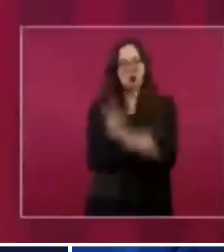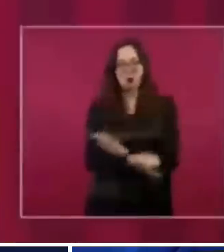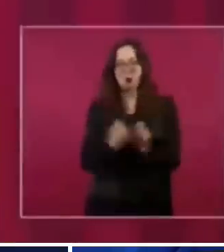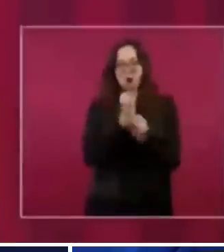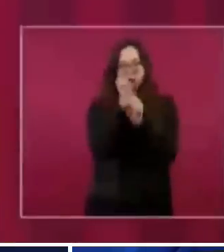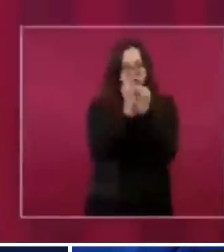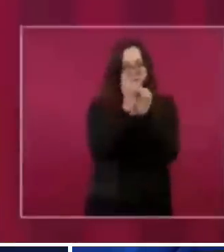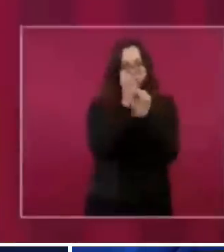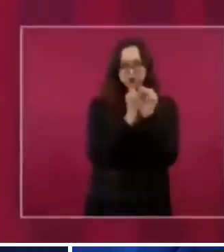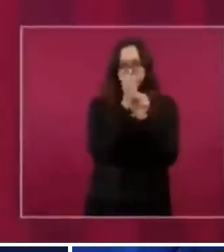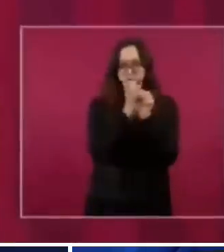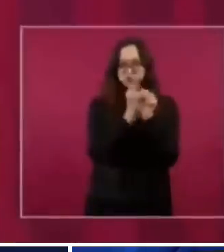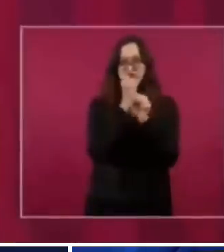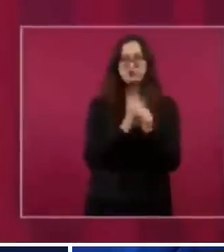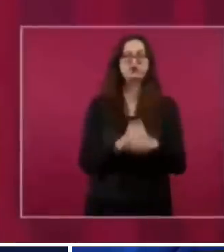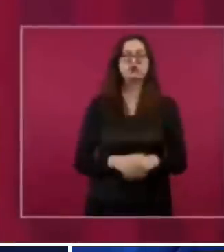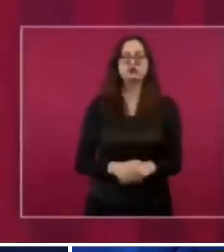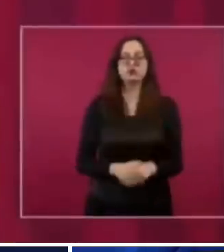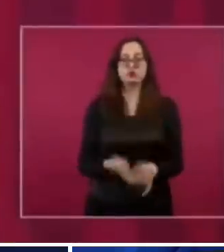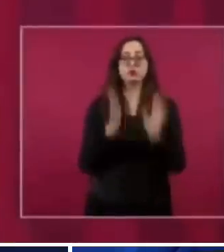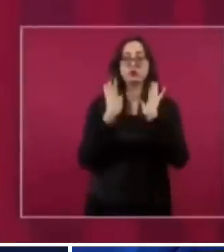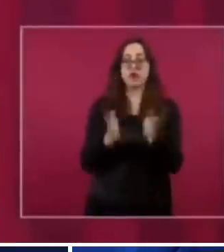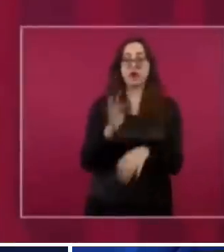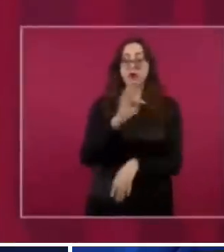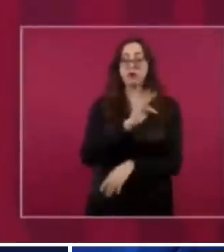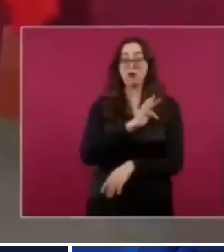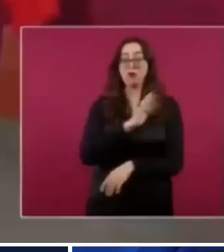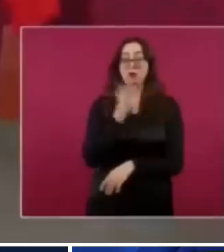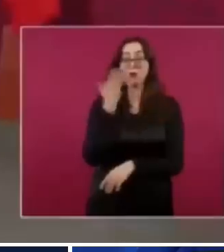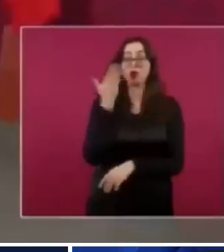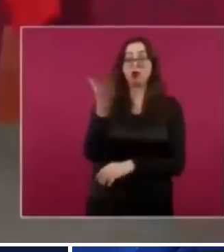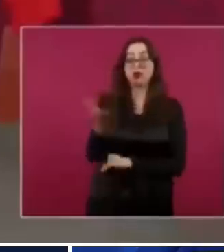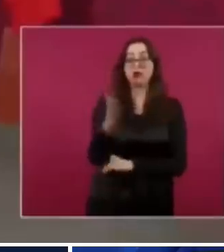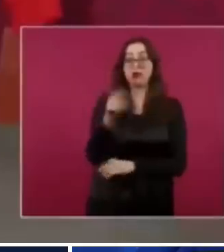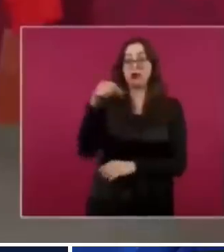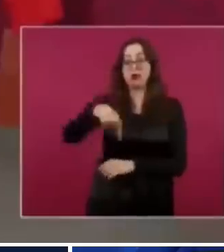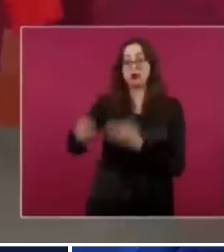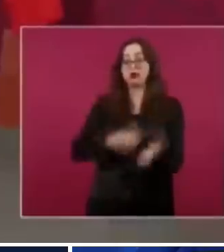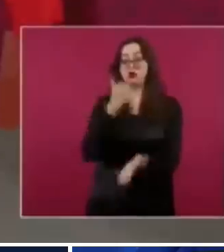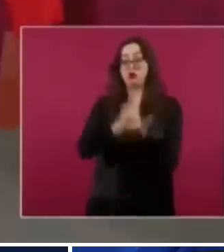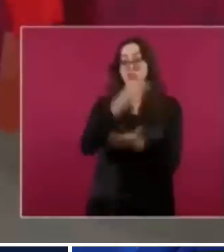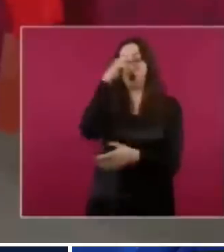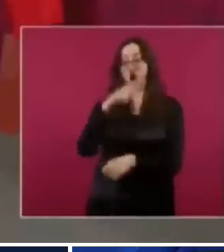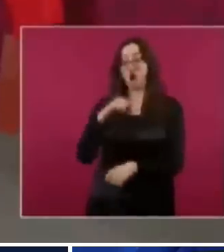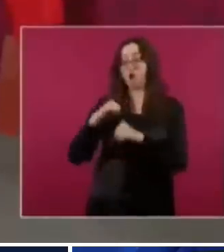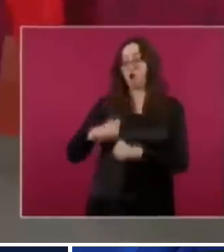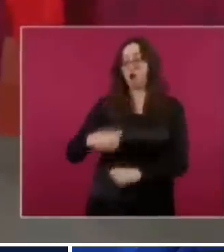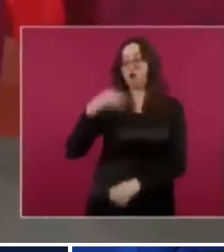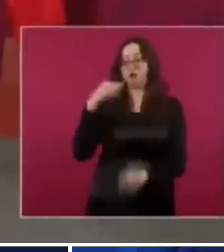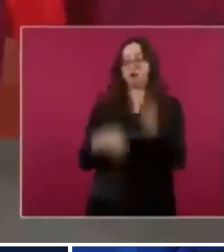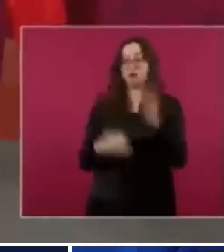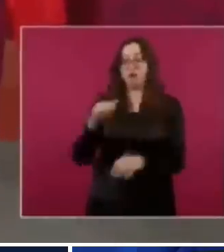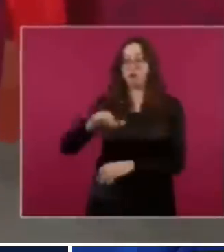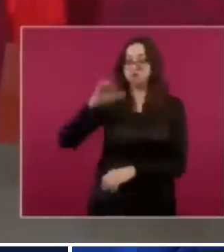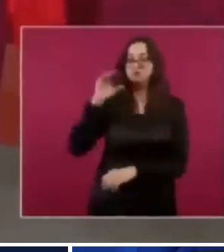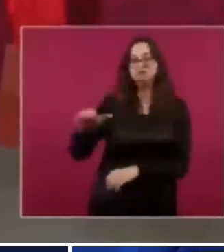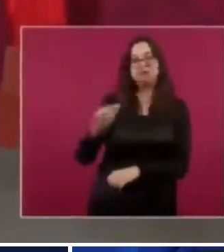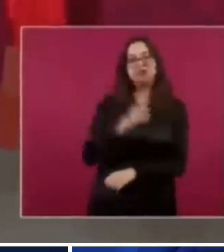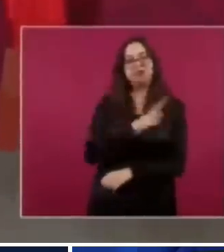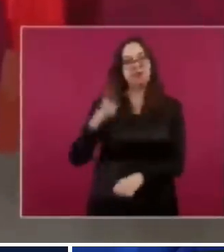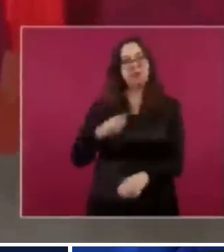Le estamos pidiendo a la Fiscalía de la Ciudad de México, pero